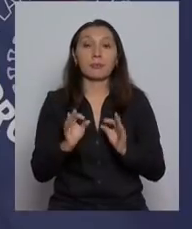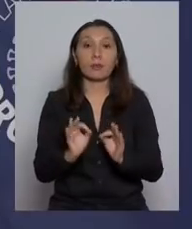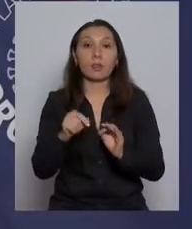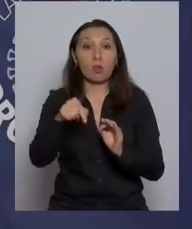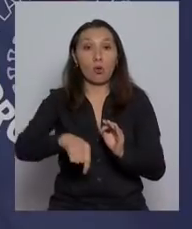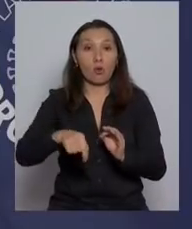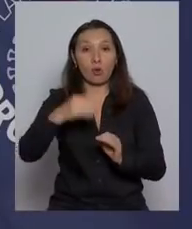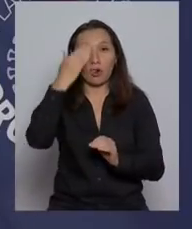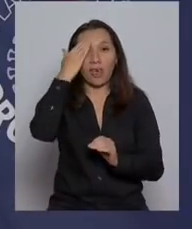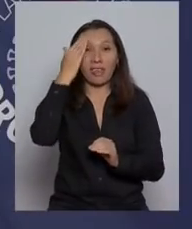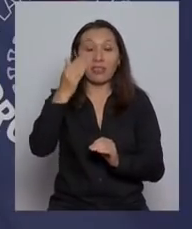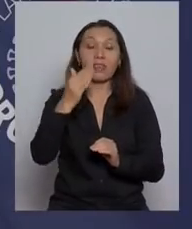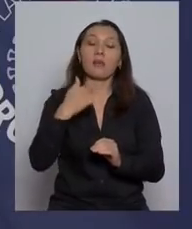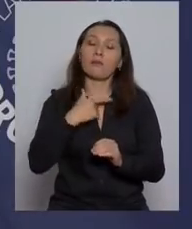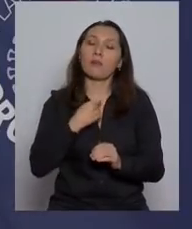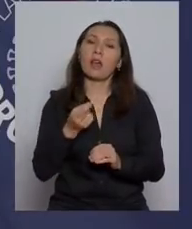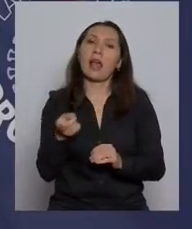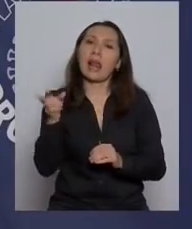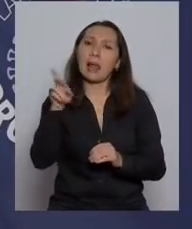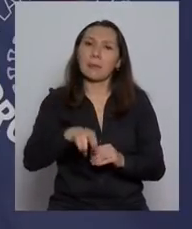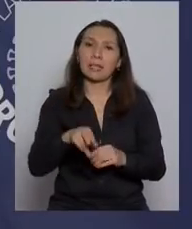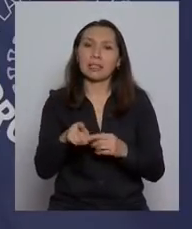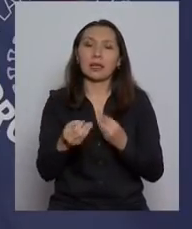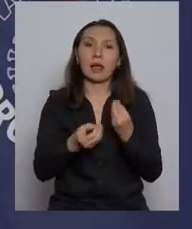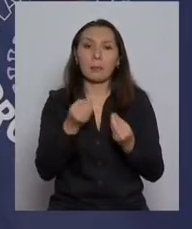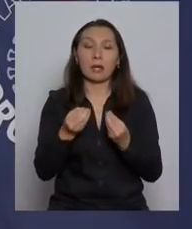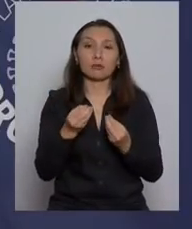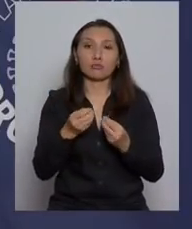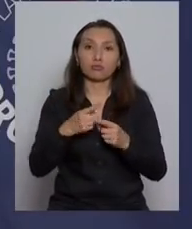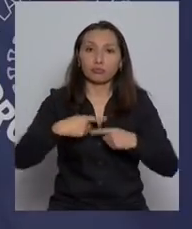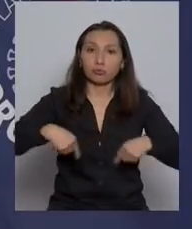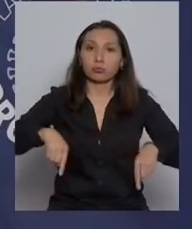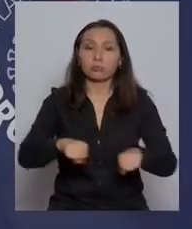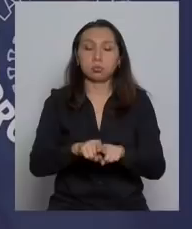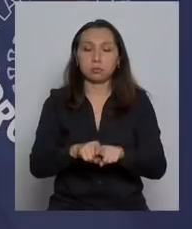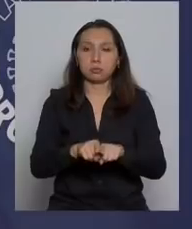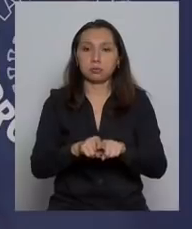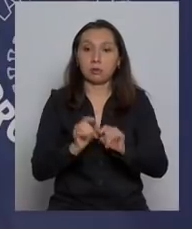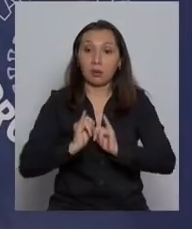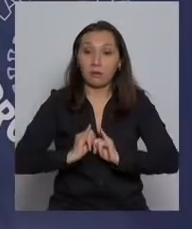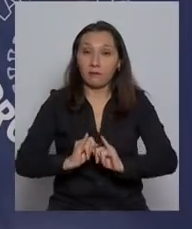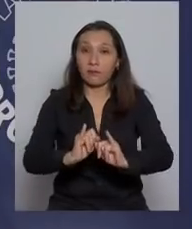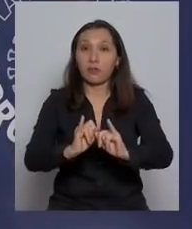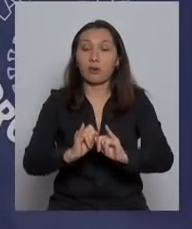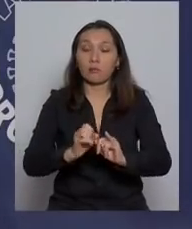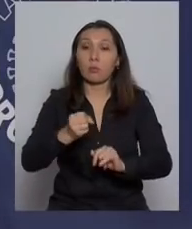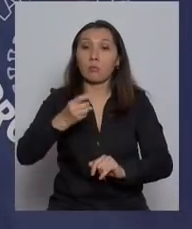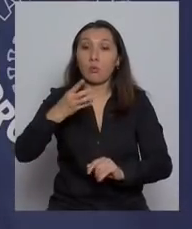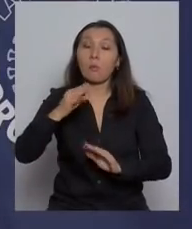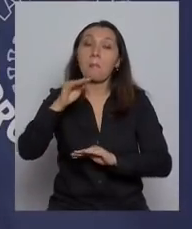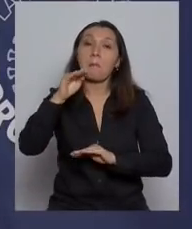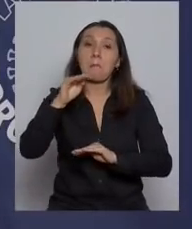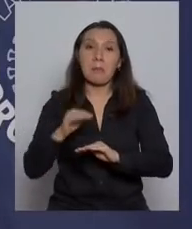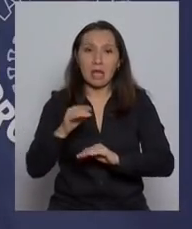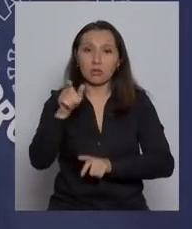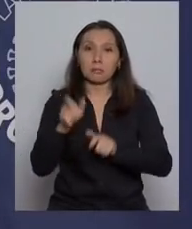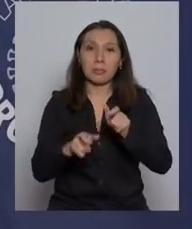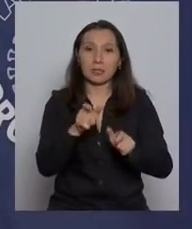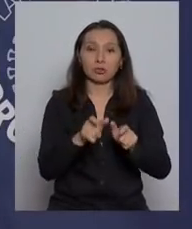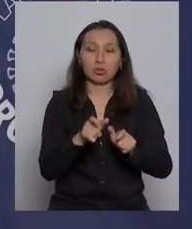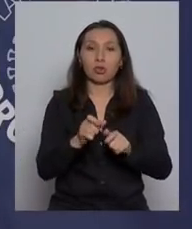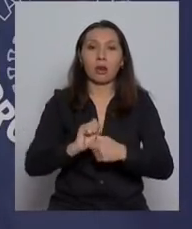Hoy día quiero insistir en un punto, hemos señalado, informado un número menor